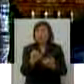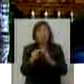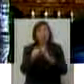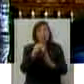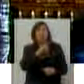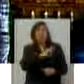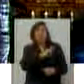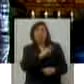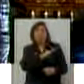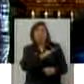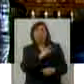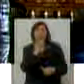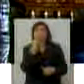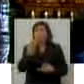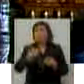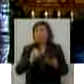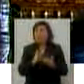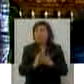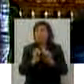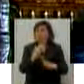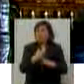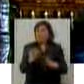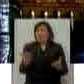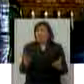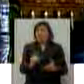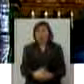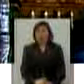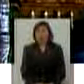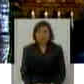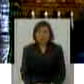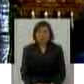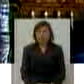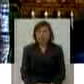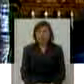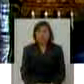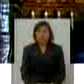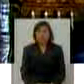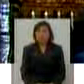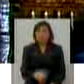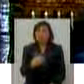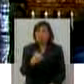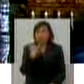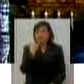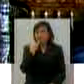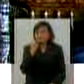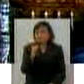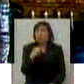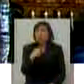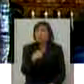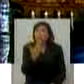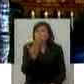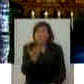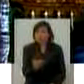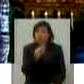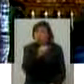universitario señor y un presupuesto que hay que defender señor es un informe por eso señor estoy informando yo Solicito señor